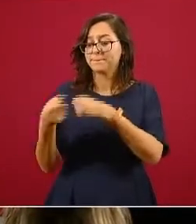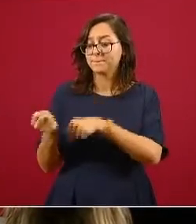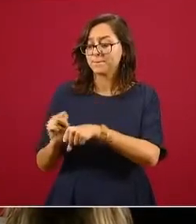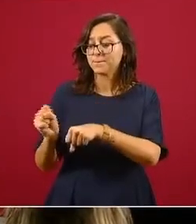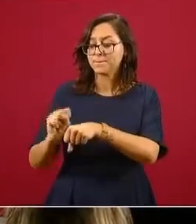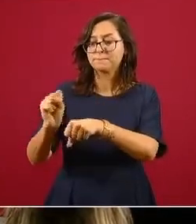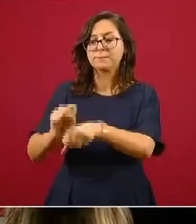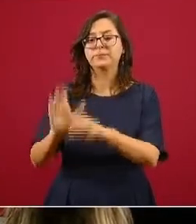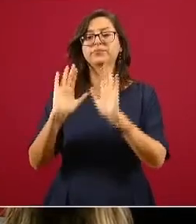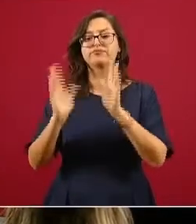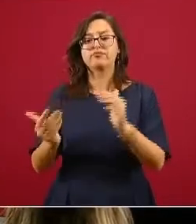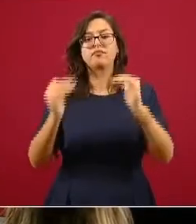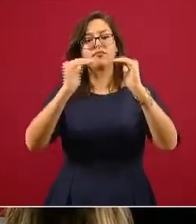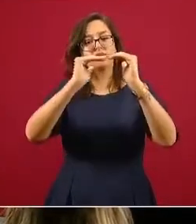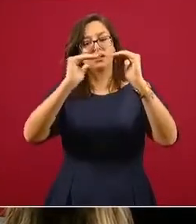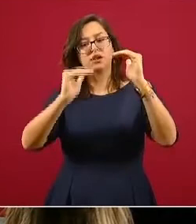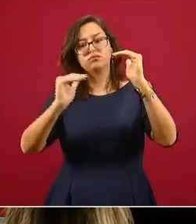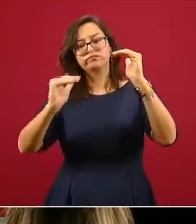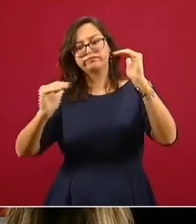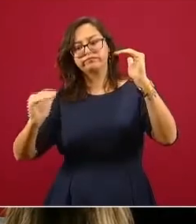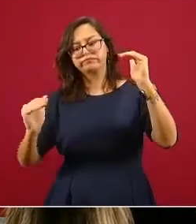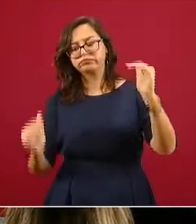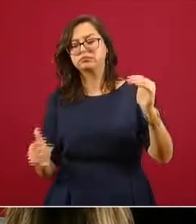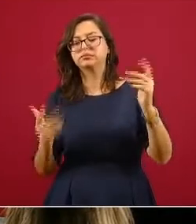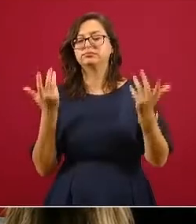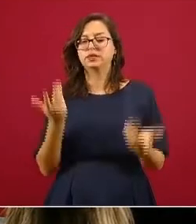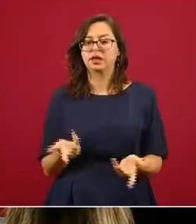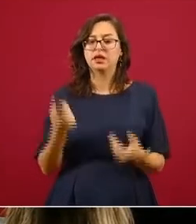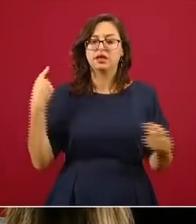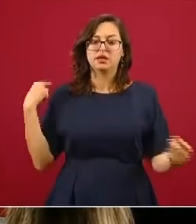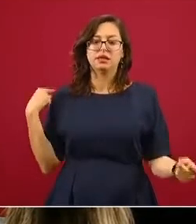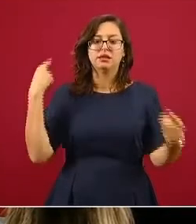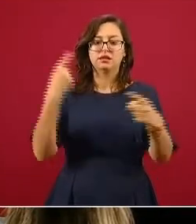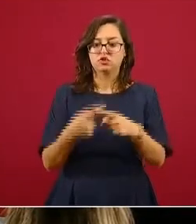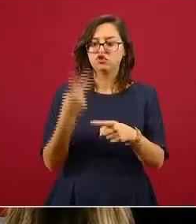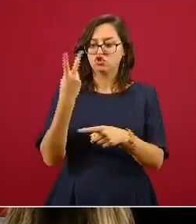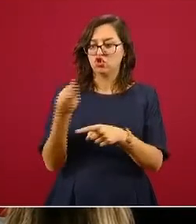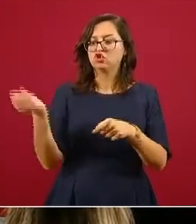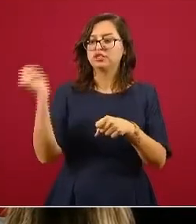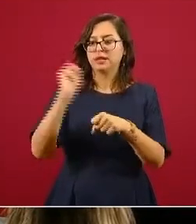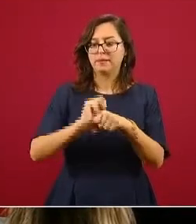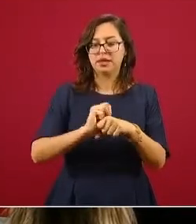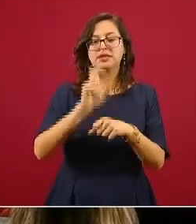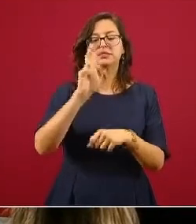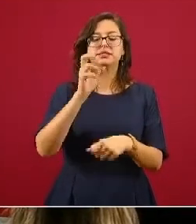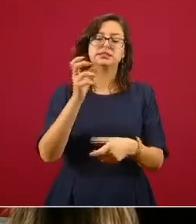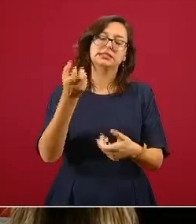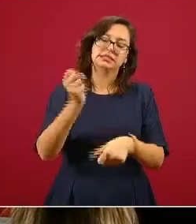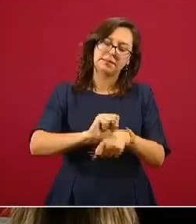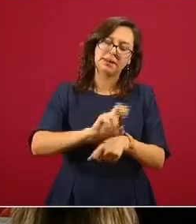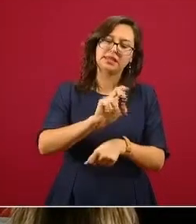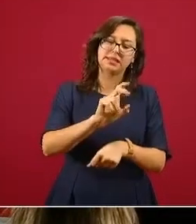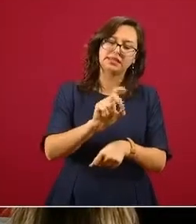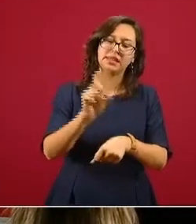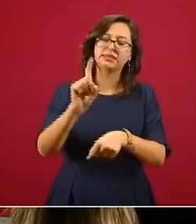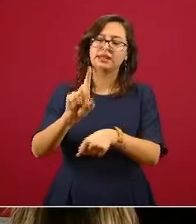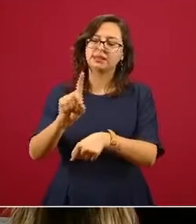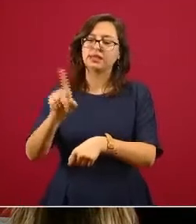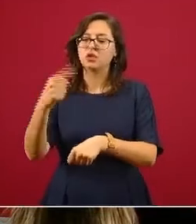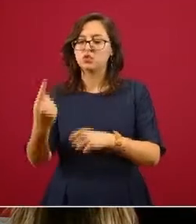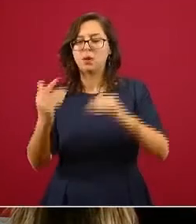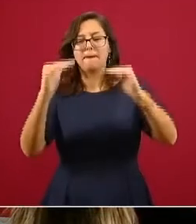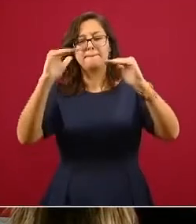una tendencia descendente, al menos en las últimas o desde las últimas 2 semanas, que son la 30 y la